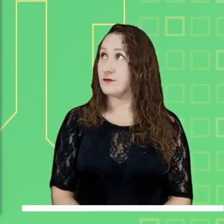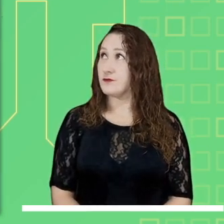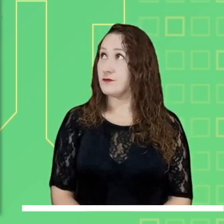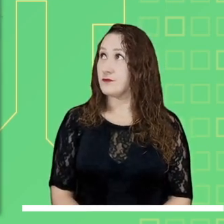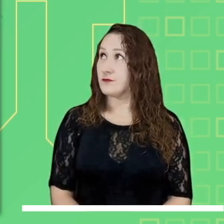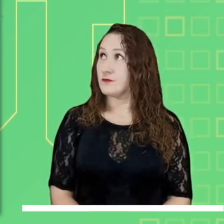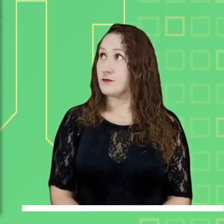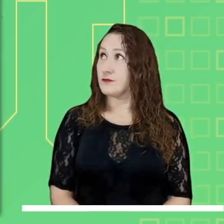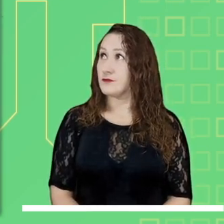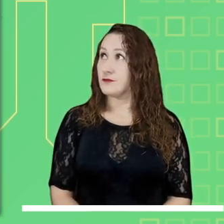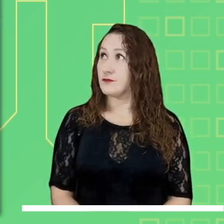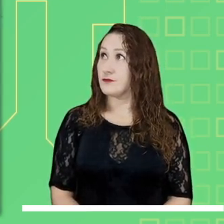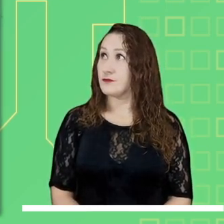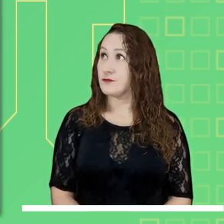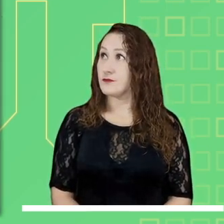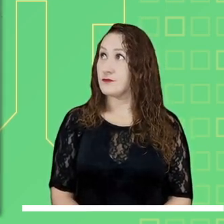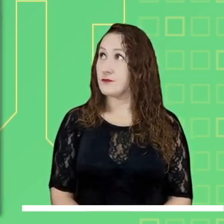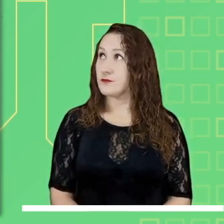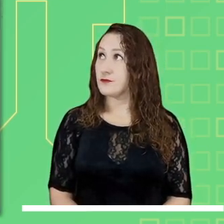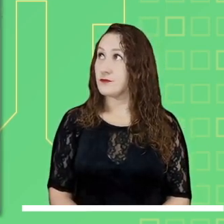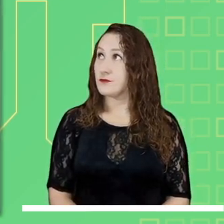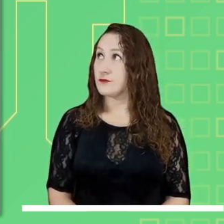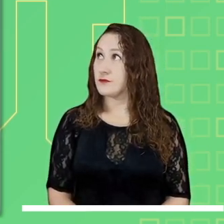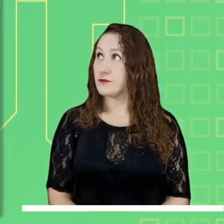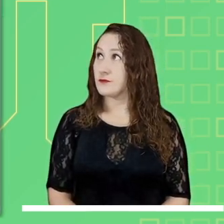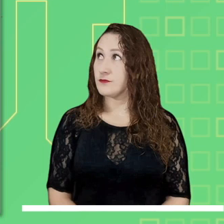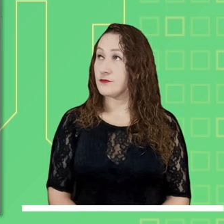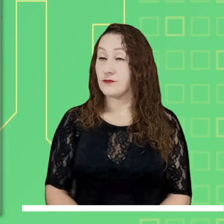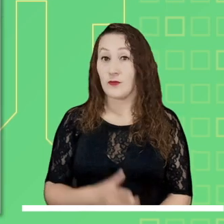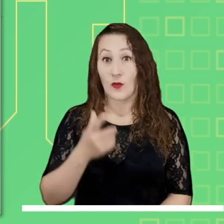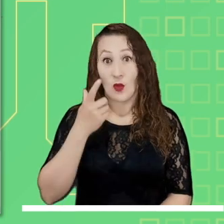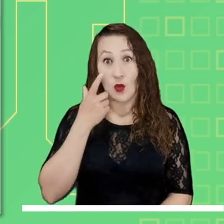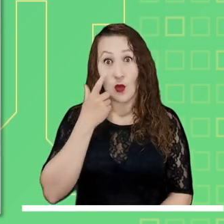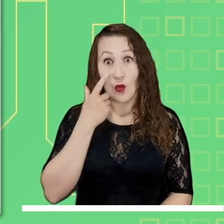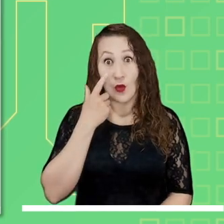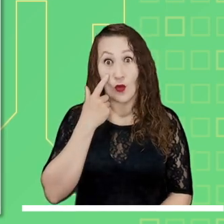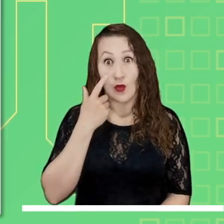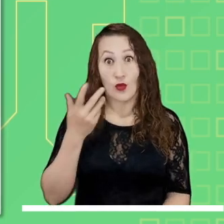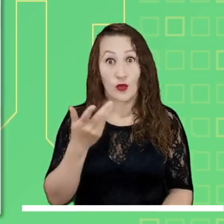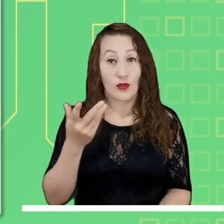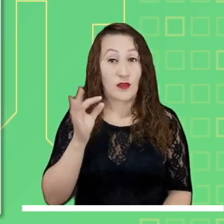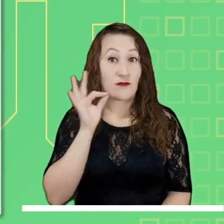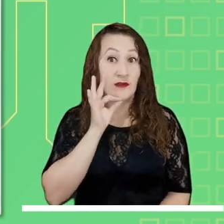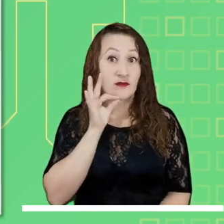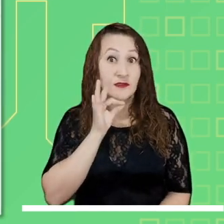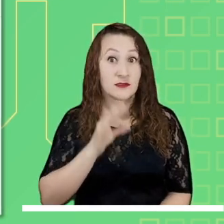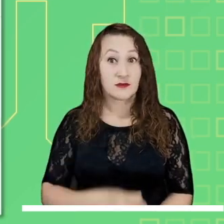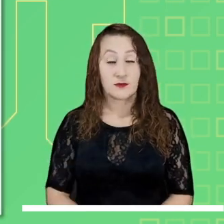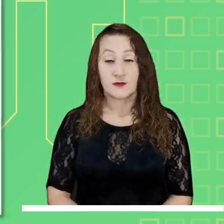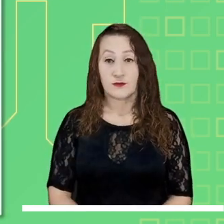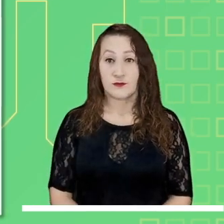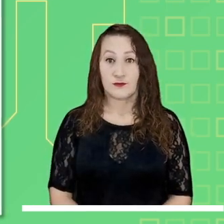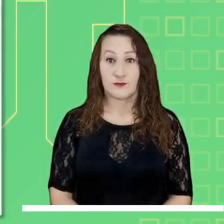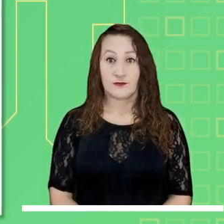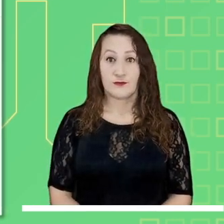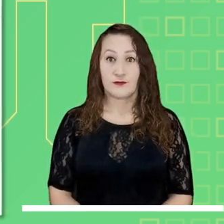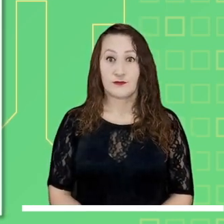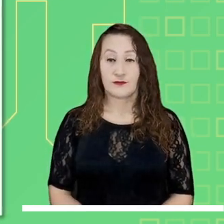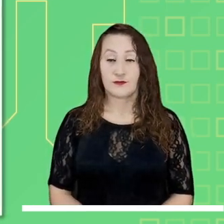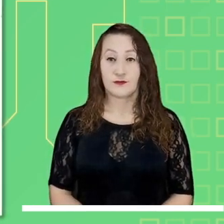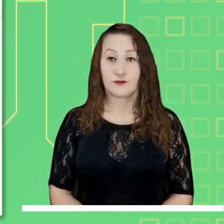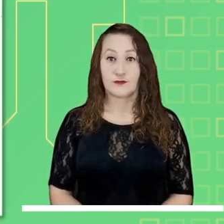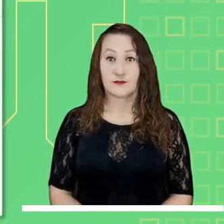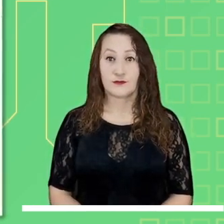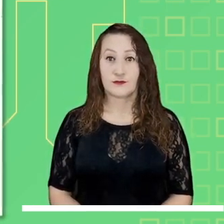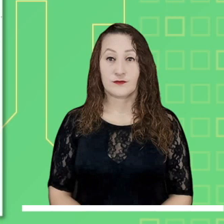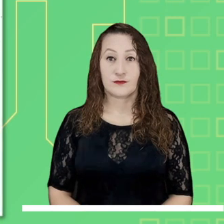río Tanela. Probabilidad de crecientes súbitas se reporta en el río Guatiquía y sus afluentes. Especial atención a la altura del